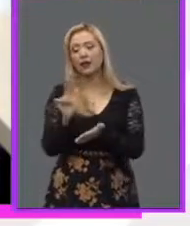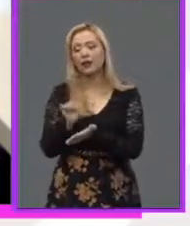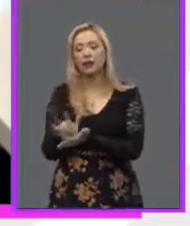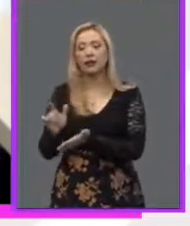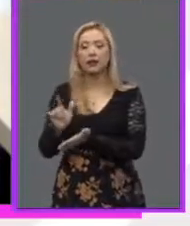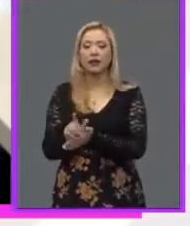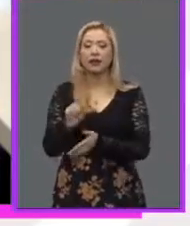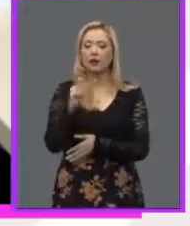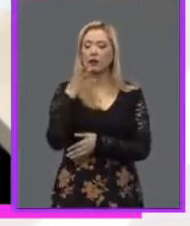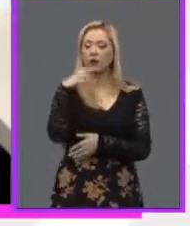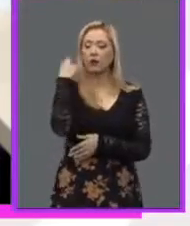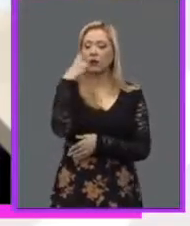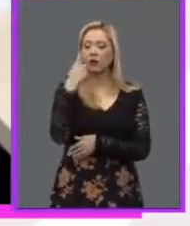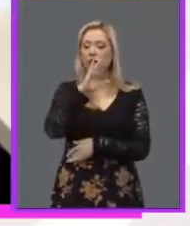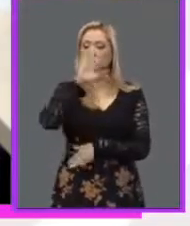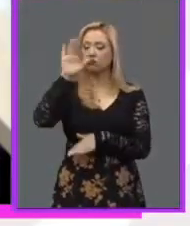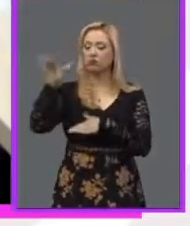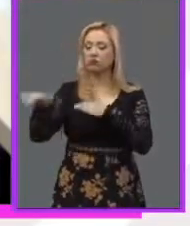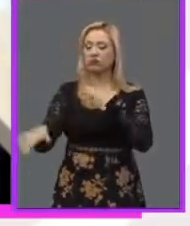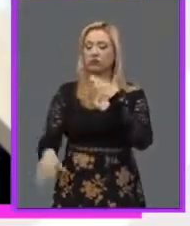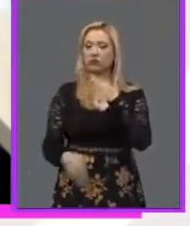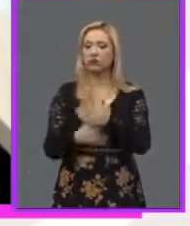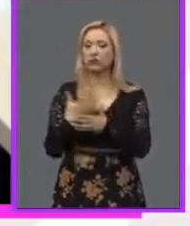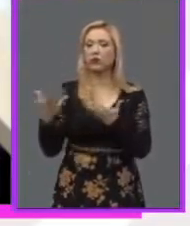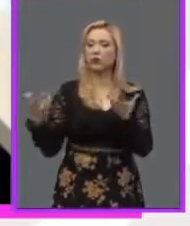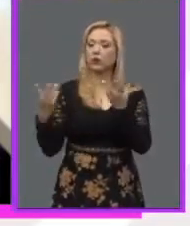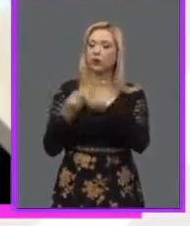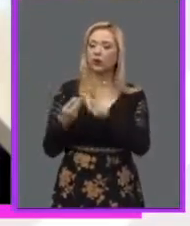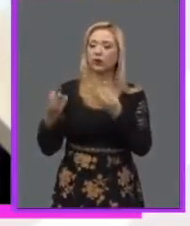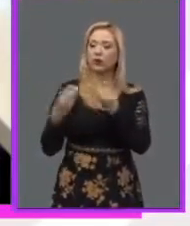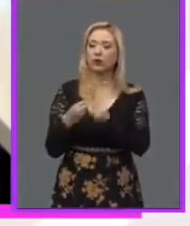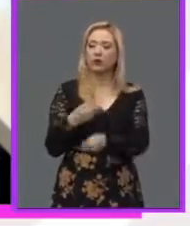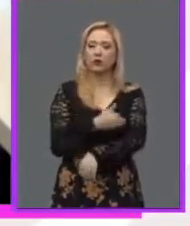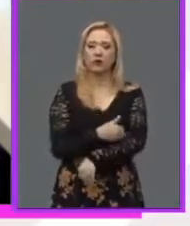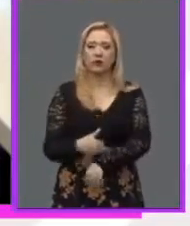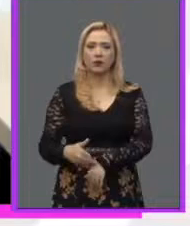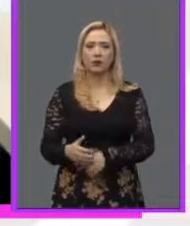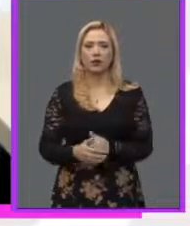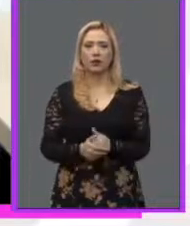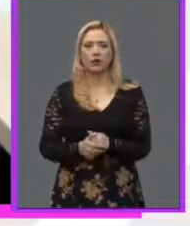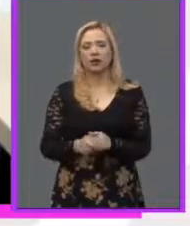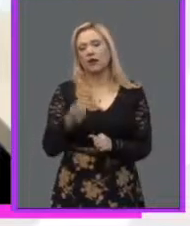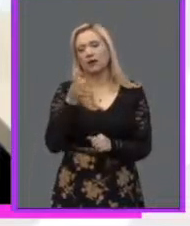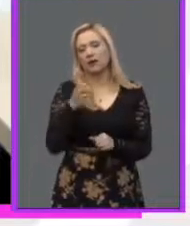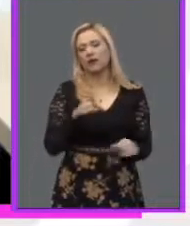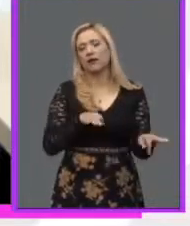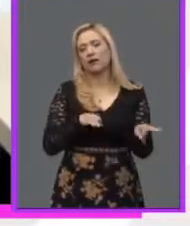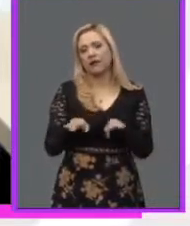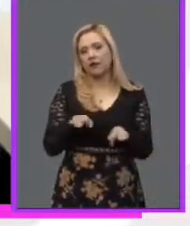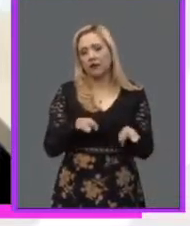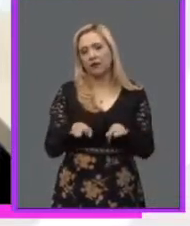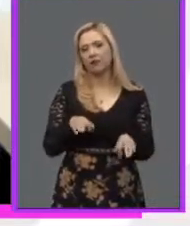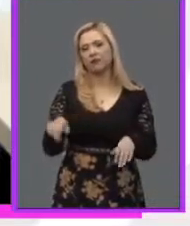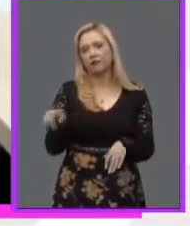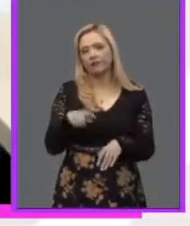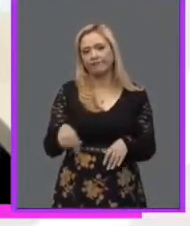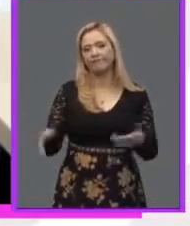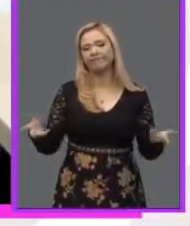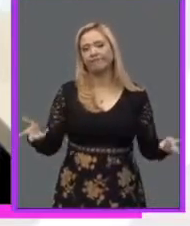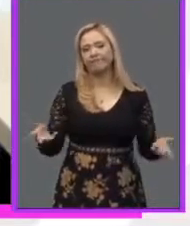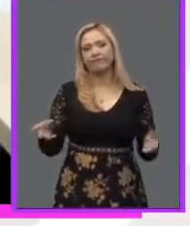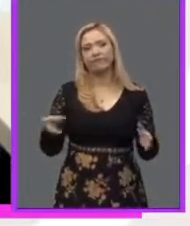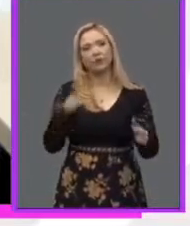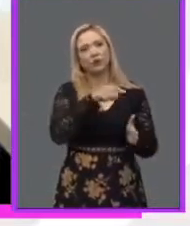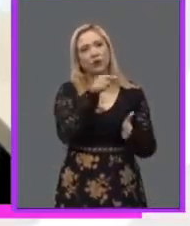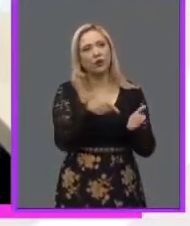horas constantemente que crezca a la par de la familia, pues también viene con estas condiciones laborales, ¿no? Y muchas veces